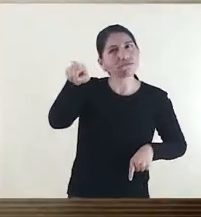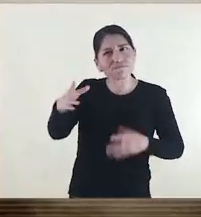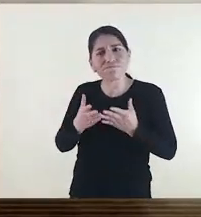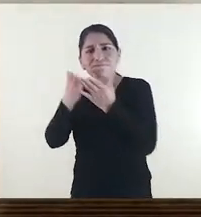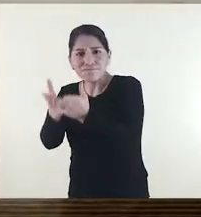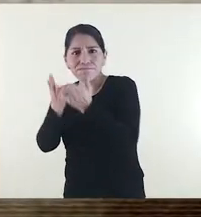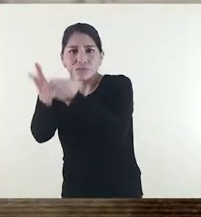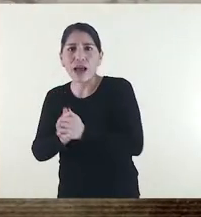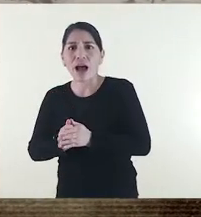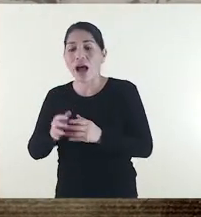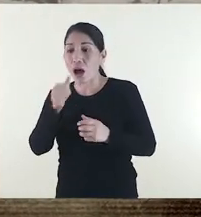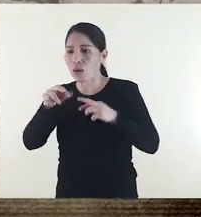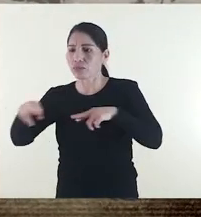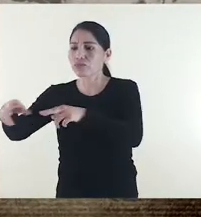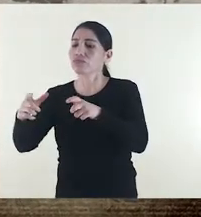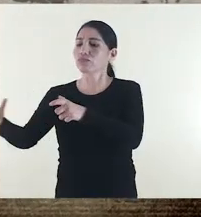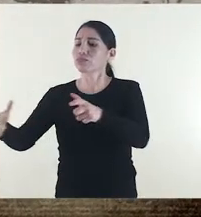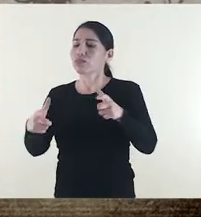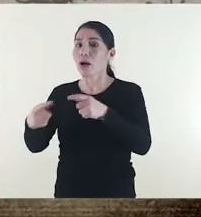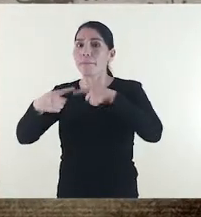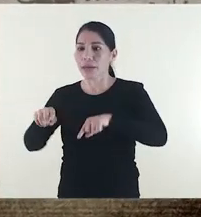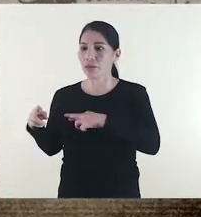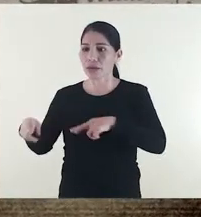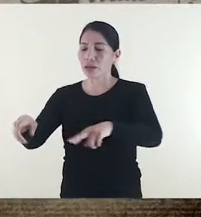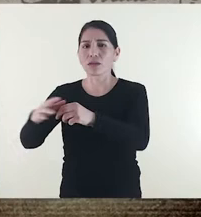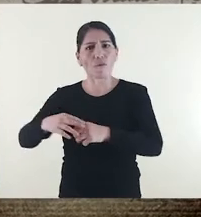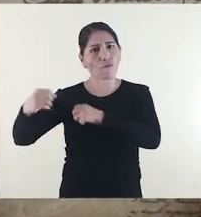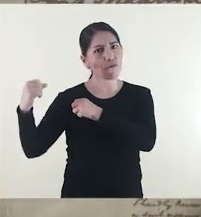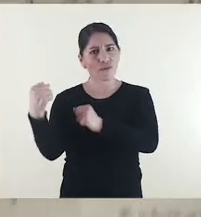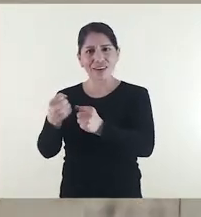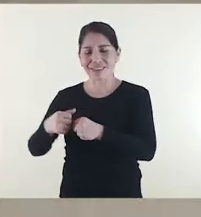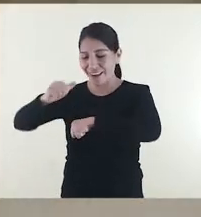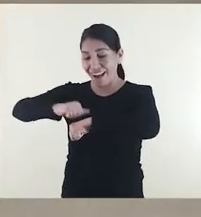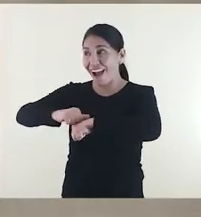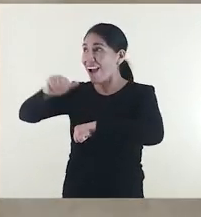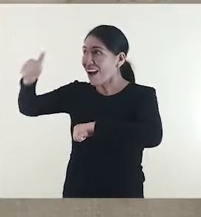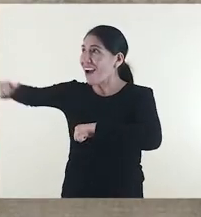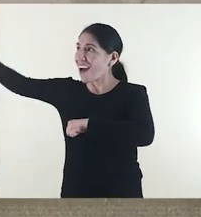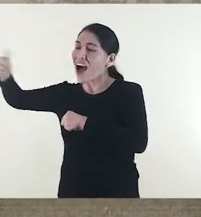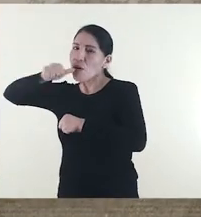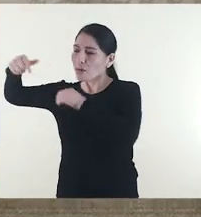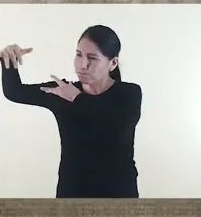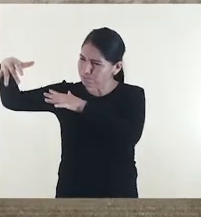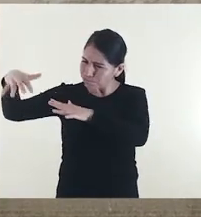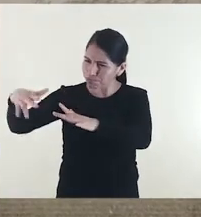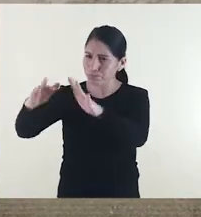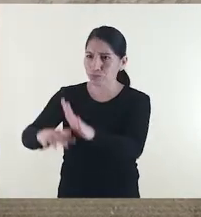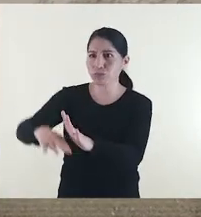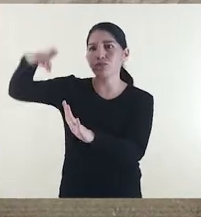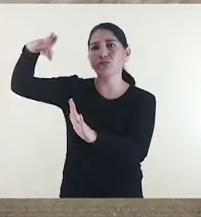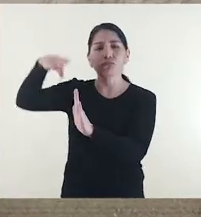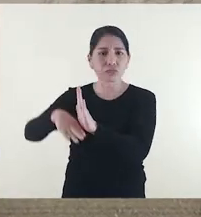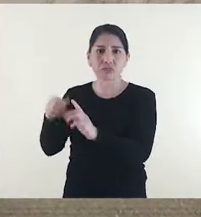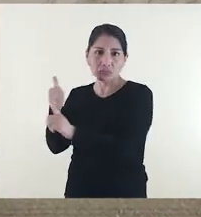hacerlo navegable, canalizando sus aguas, pero el río indomable y caprichoso baja agua de los Andes cuando quiere y en la